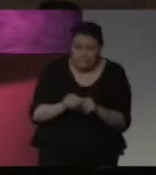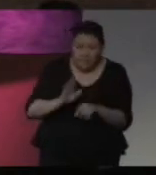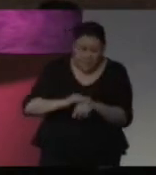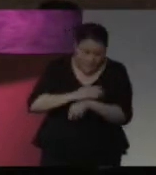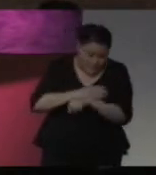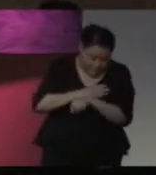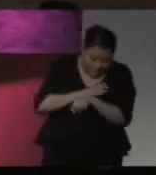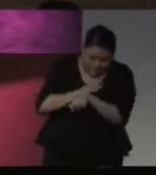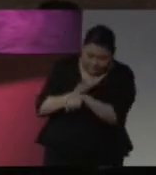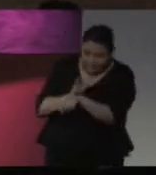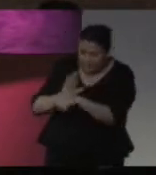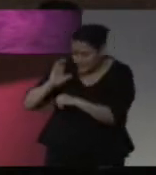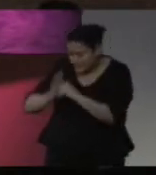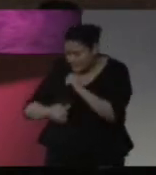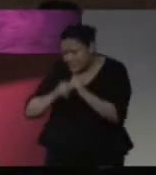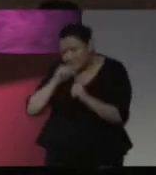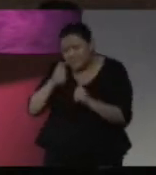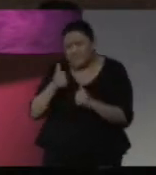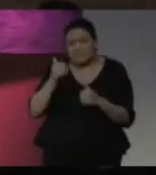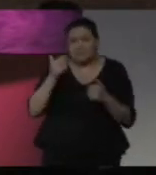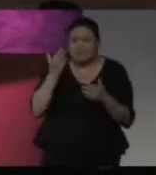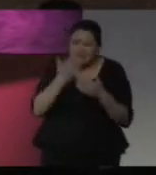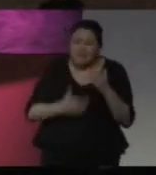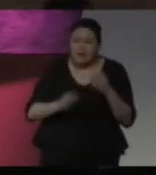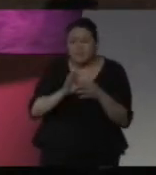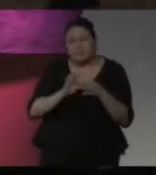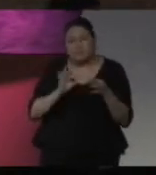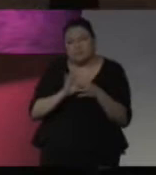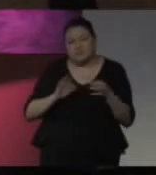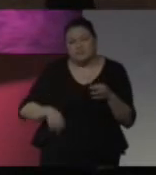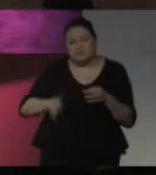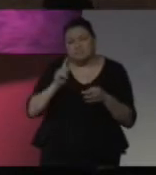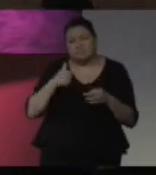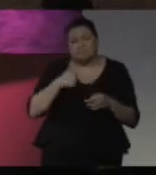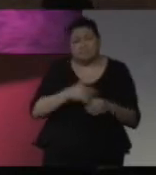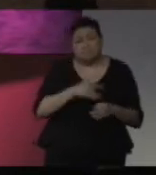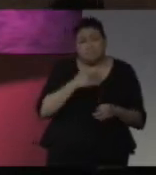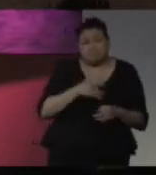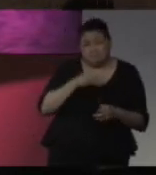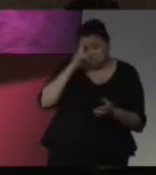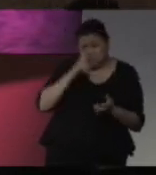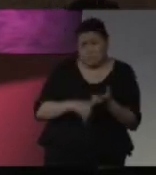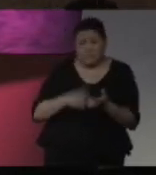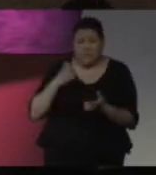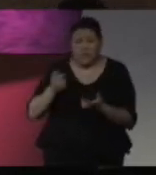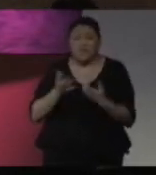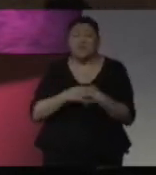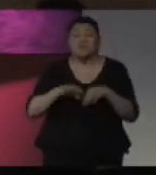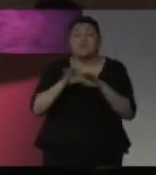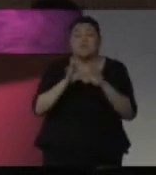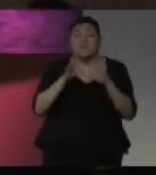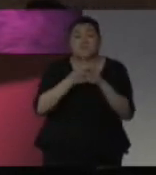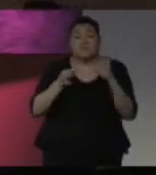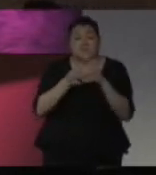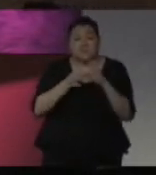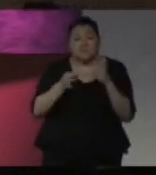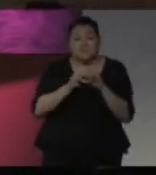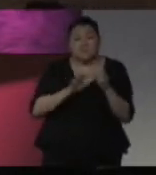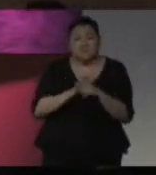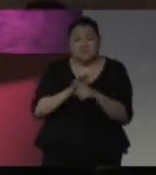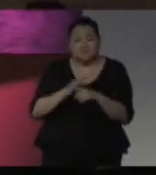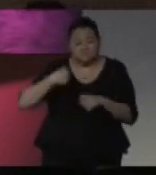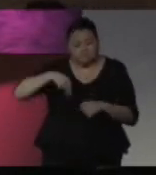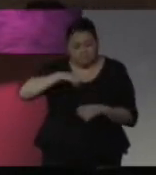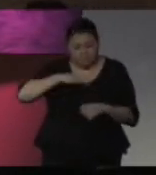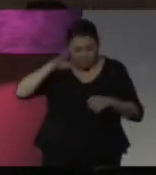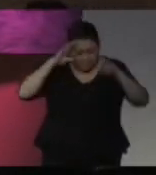tiempo de acabar, pero que creo que es importante considerar estas